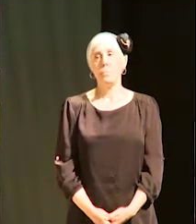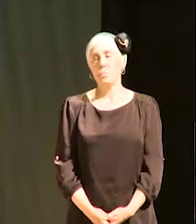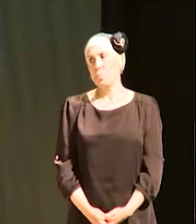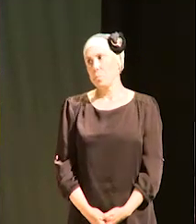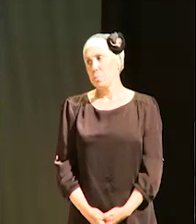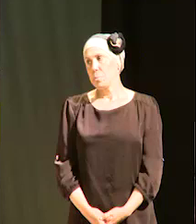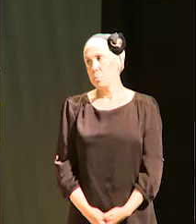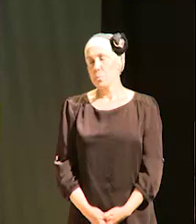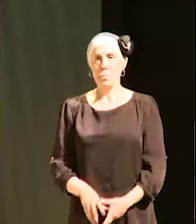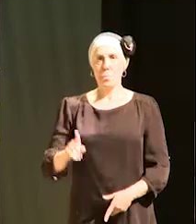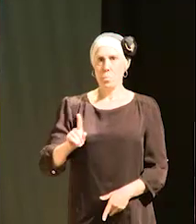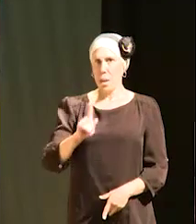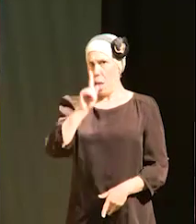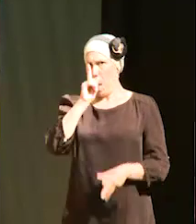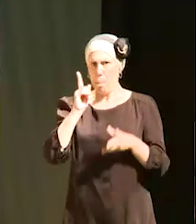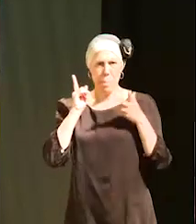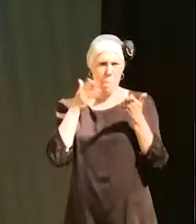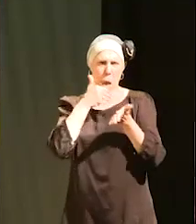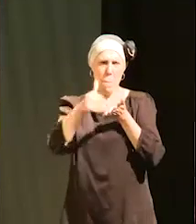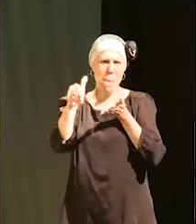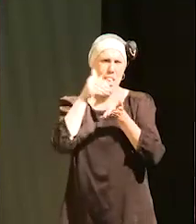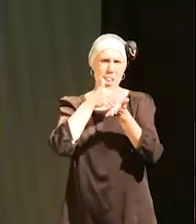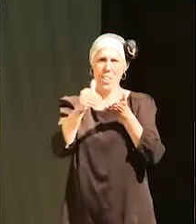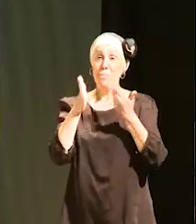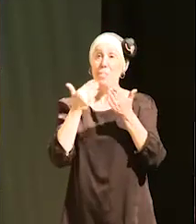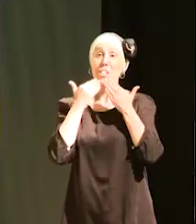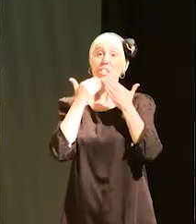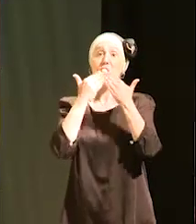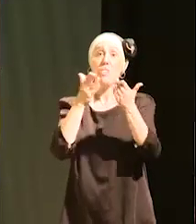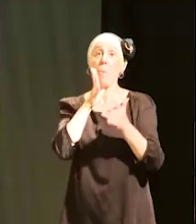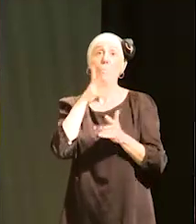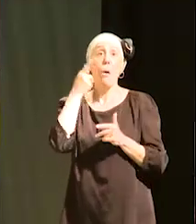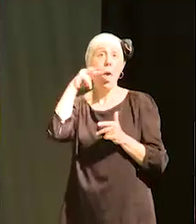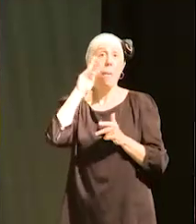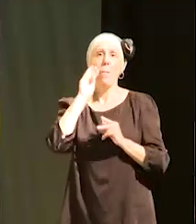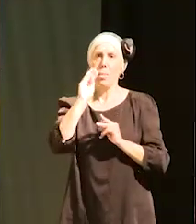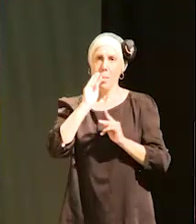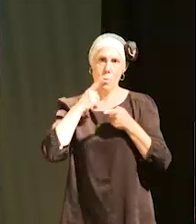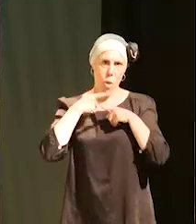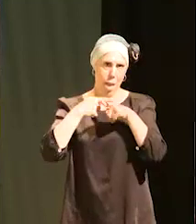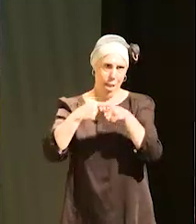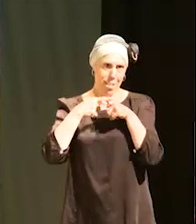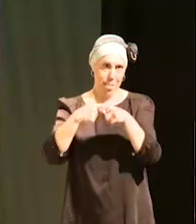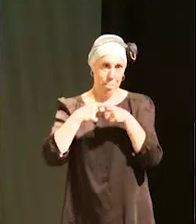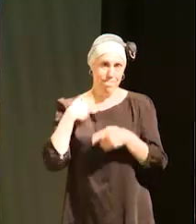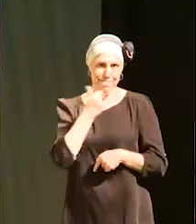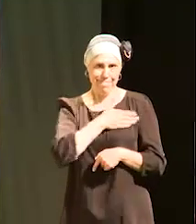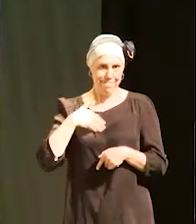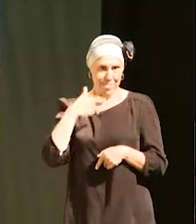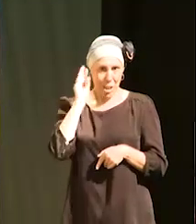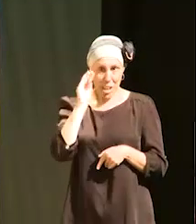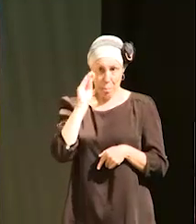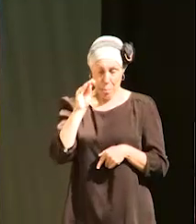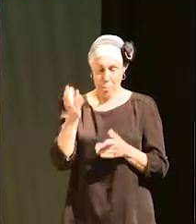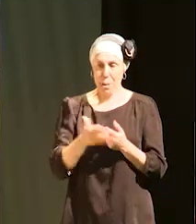mira primero un millón de gracias por compartir tu experiencia y te quería preguntar